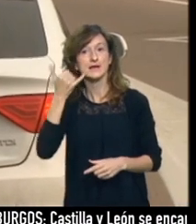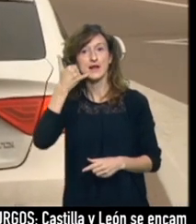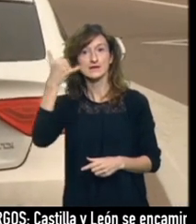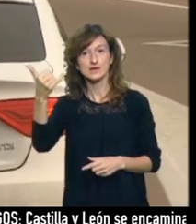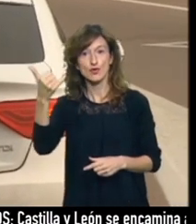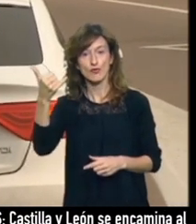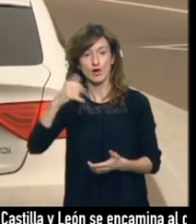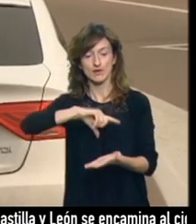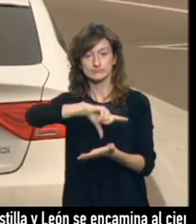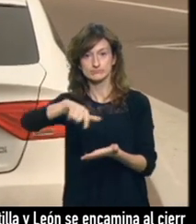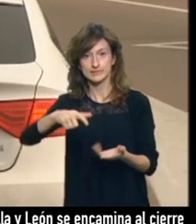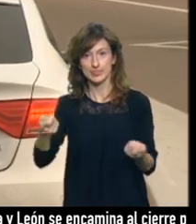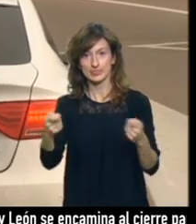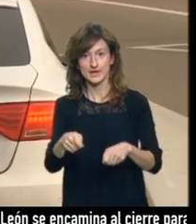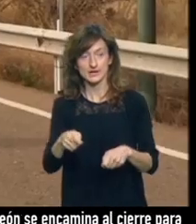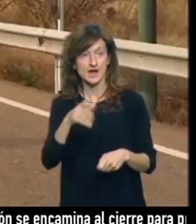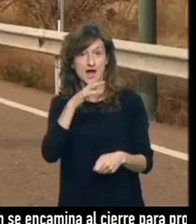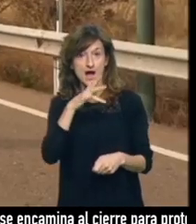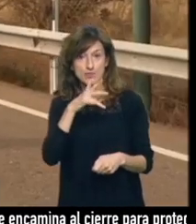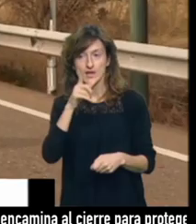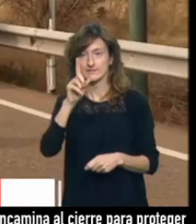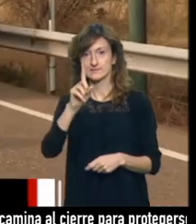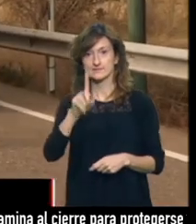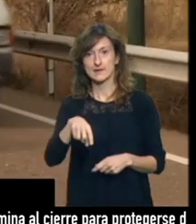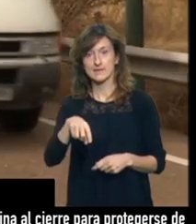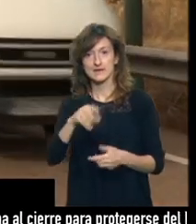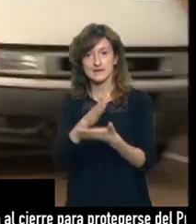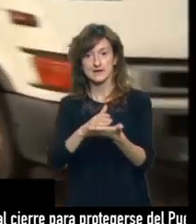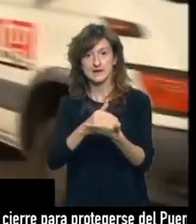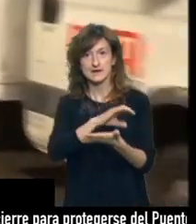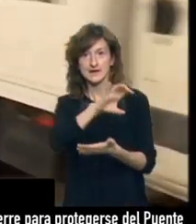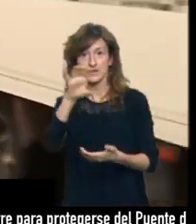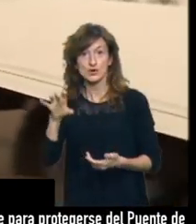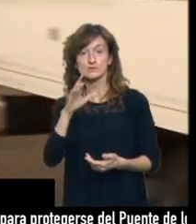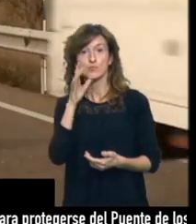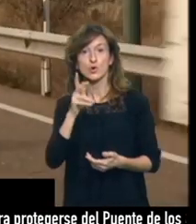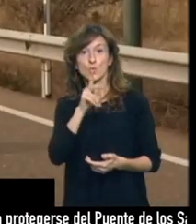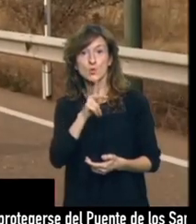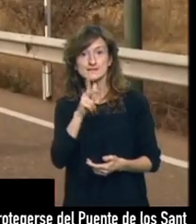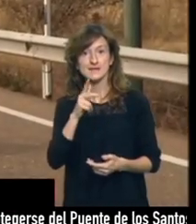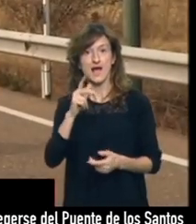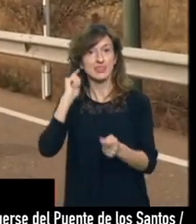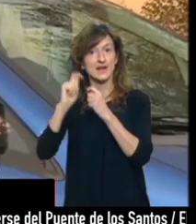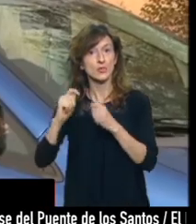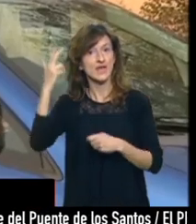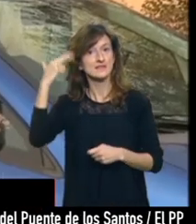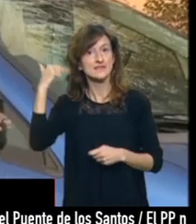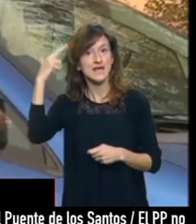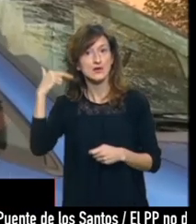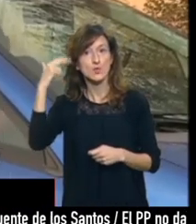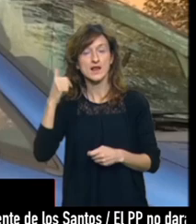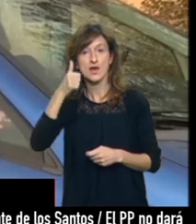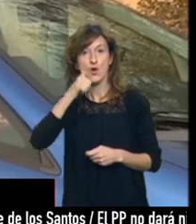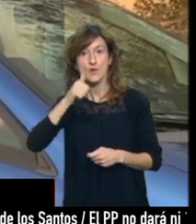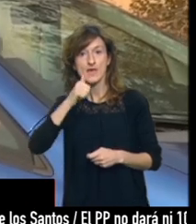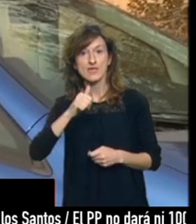Rioja. La medida se extiende ahora a toda la región, después de que las ciudades de Huesca, Zaragoza y Teruel en Aragón y Oviedo,